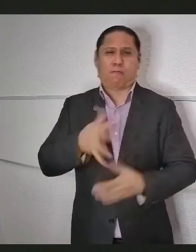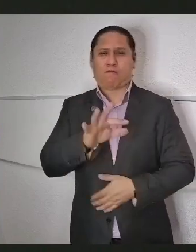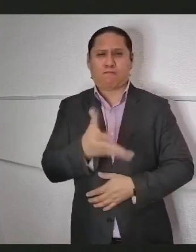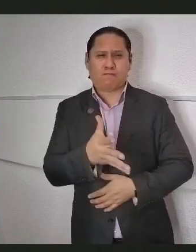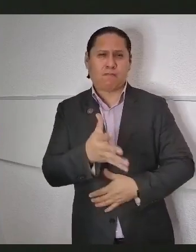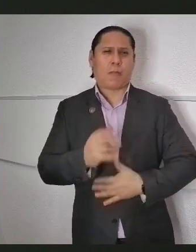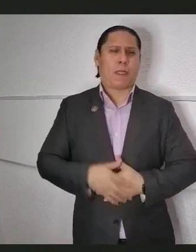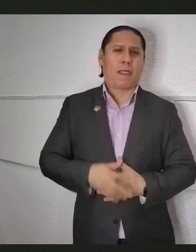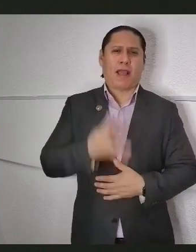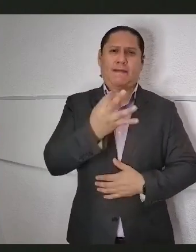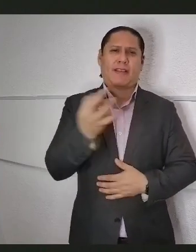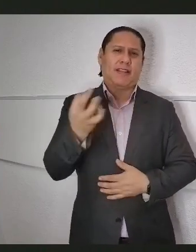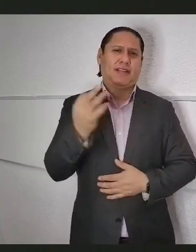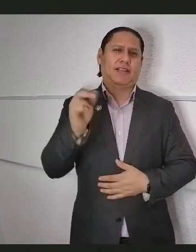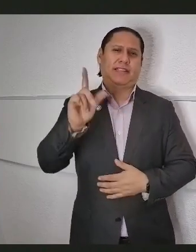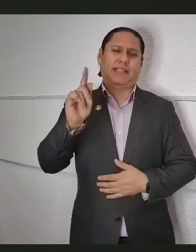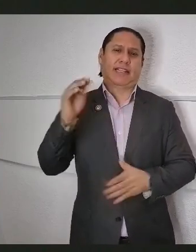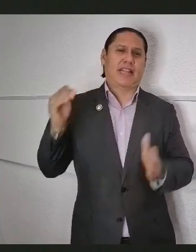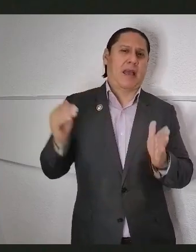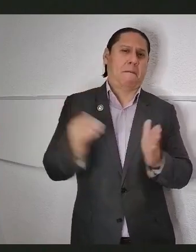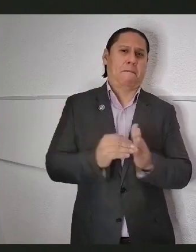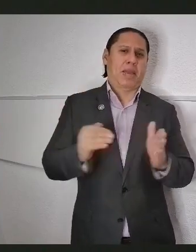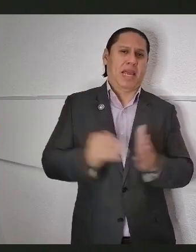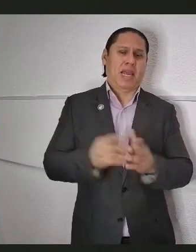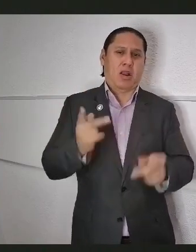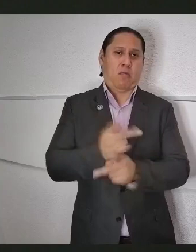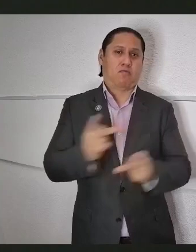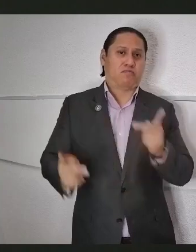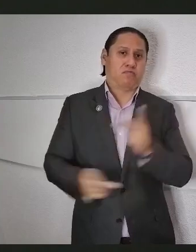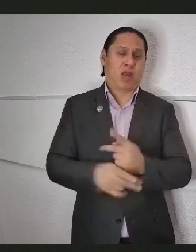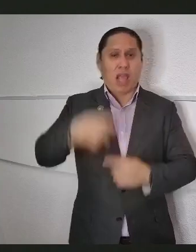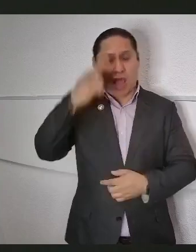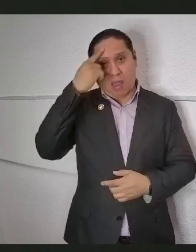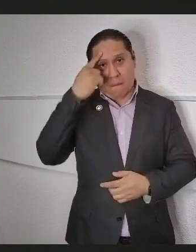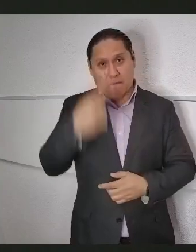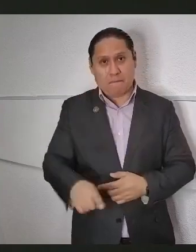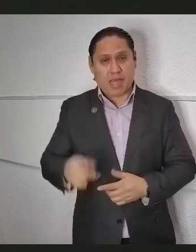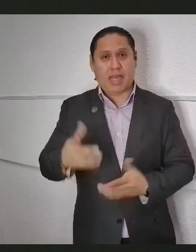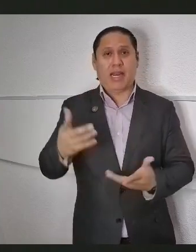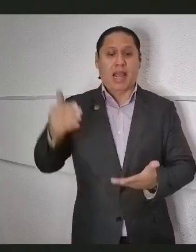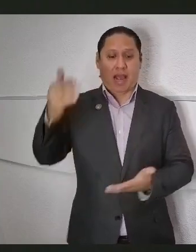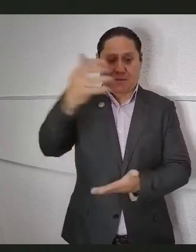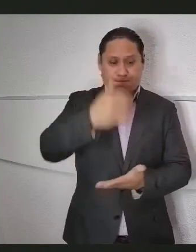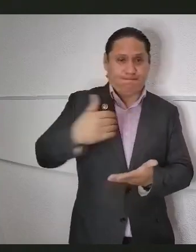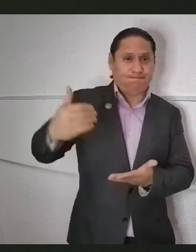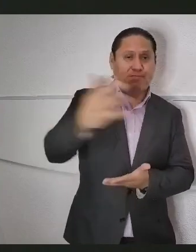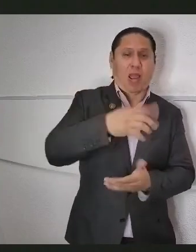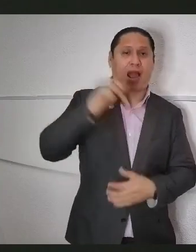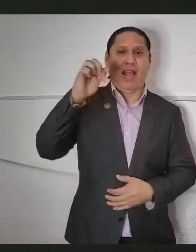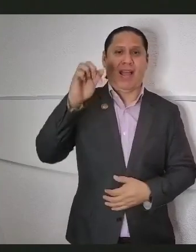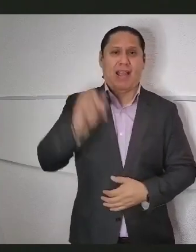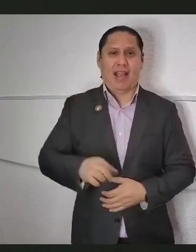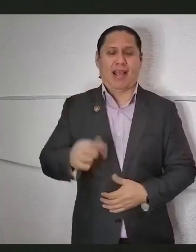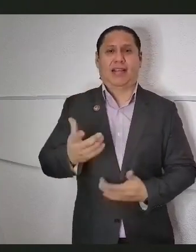aproximadamente 370,000 unidades de producción. Para captarlas en nuestra entidad,